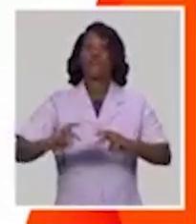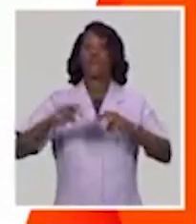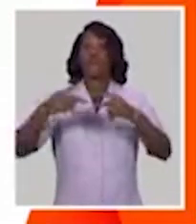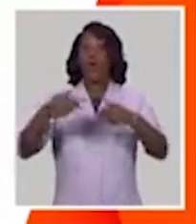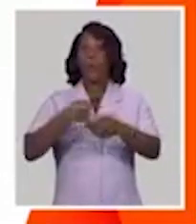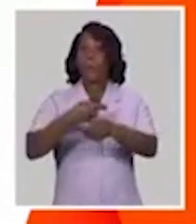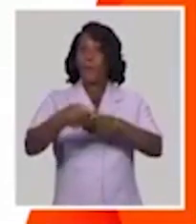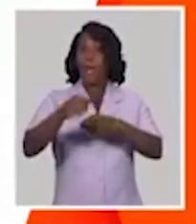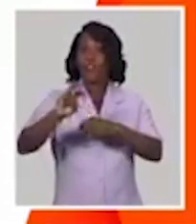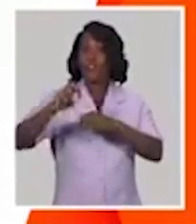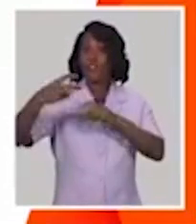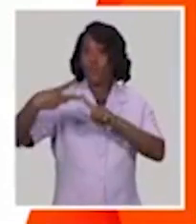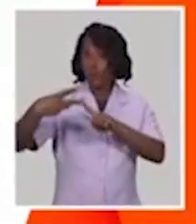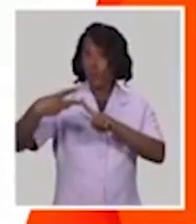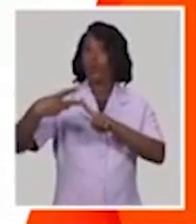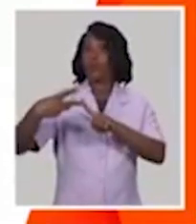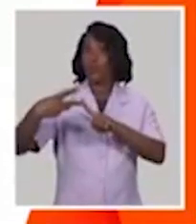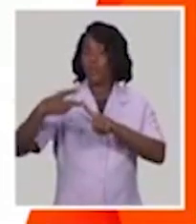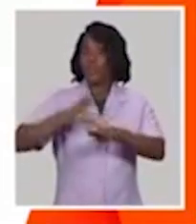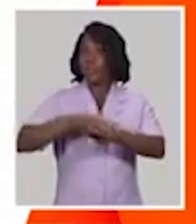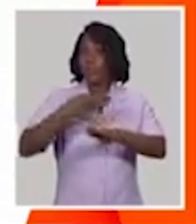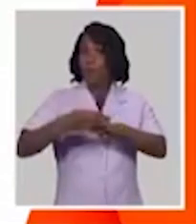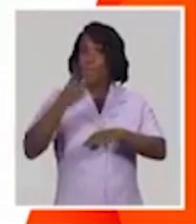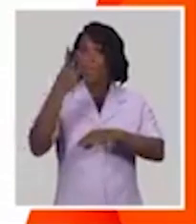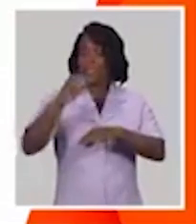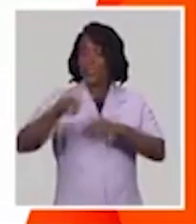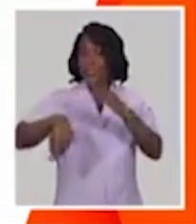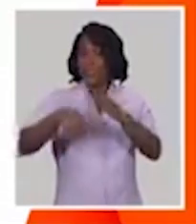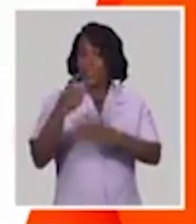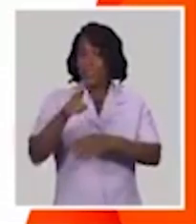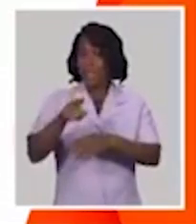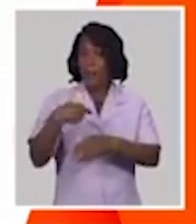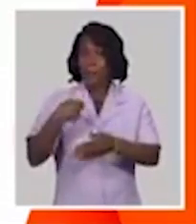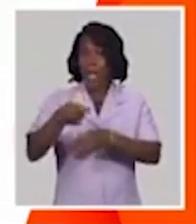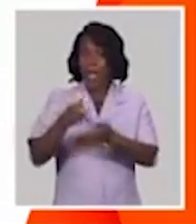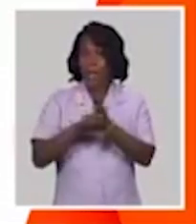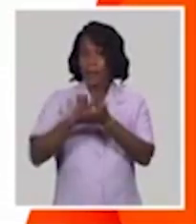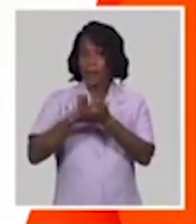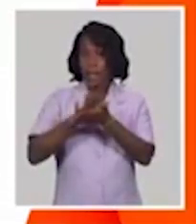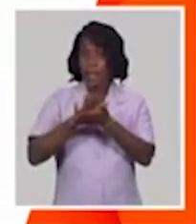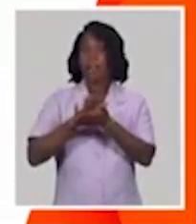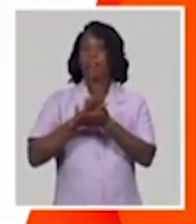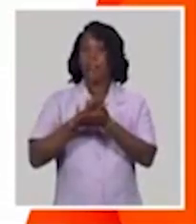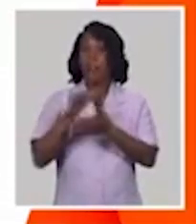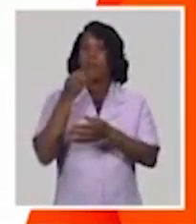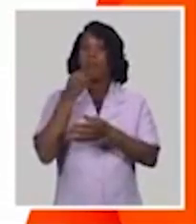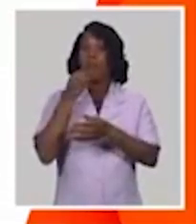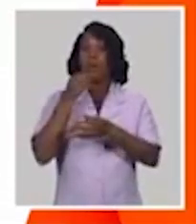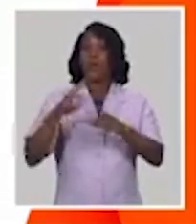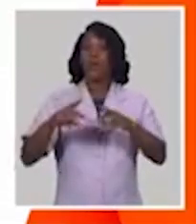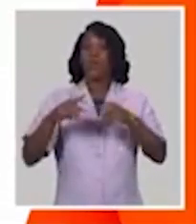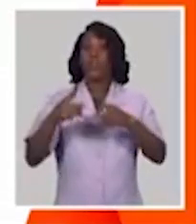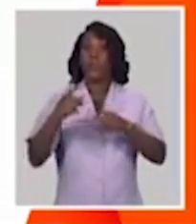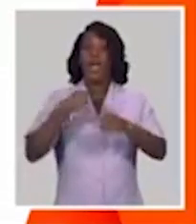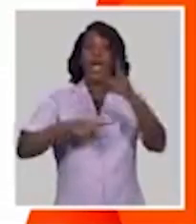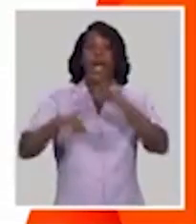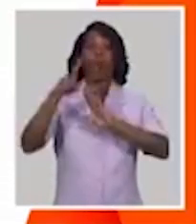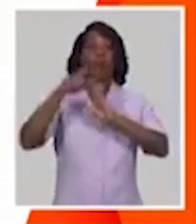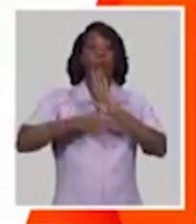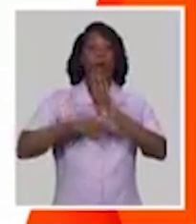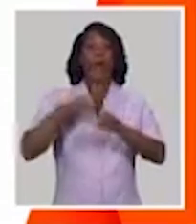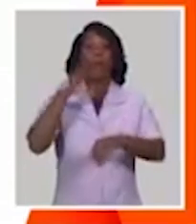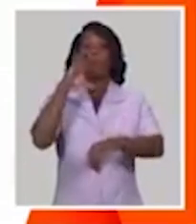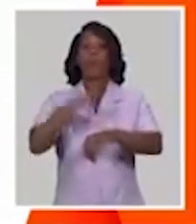cuantía impuesta y pasados los 30 días naturales de no ejercer dicho pago, se ejecutará el proceso de instrucción